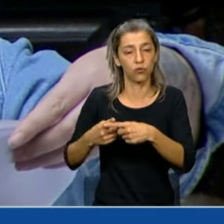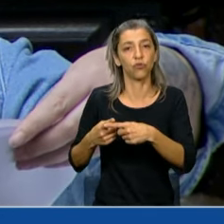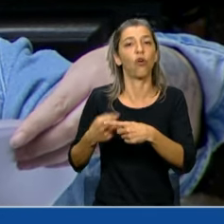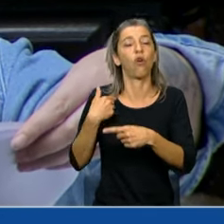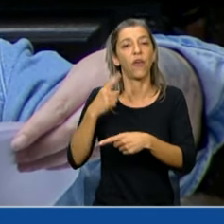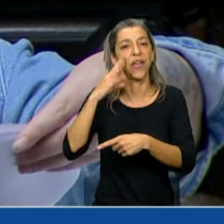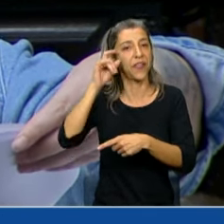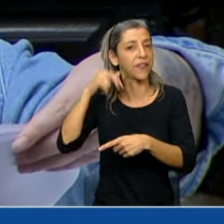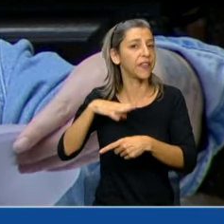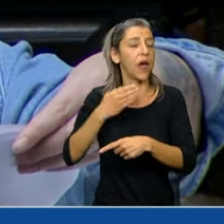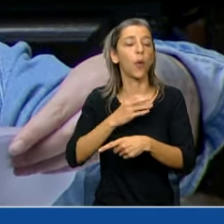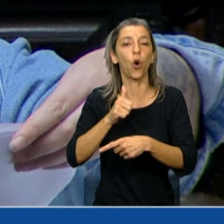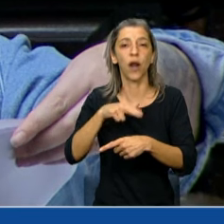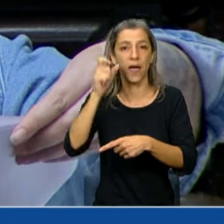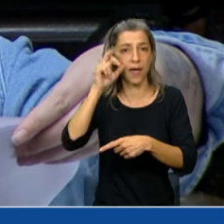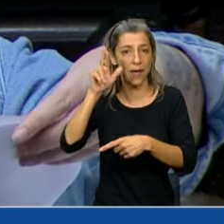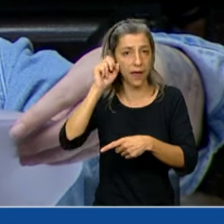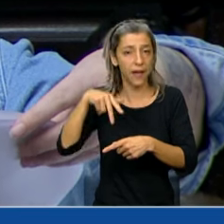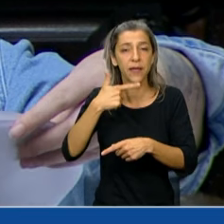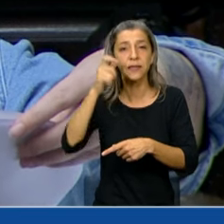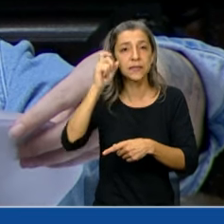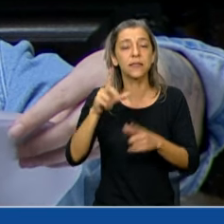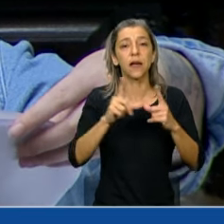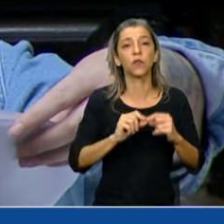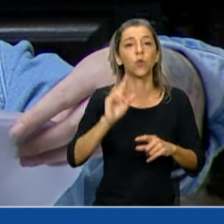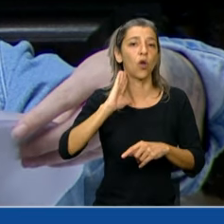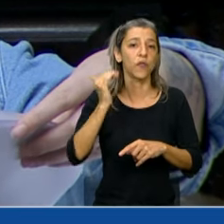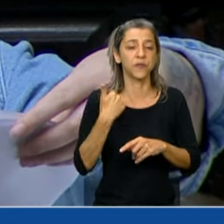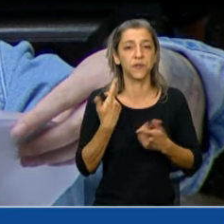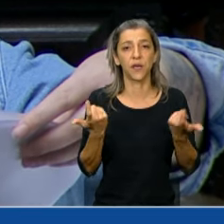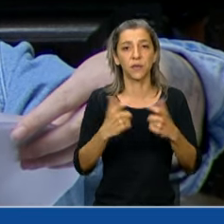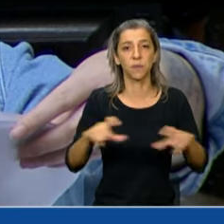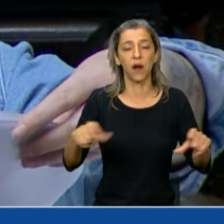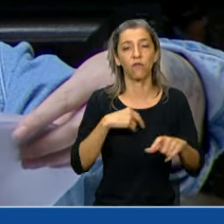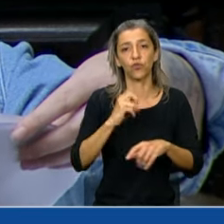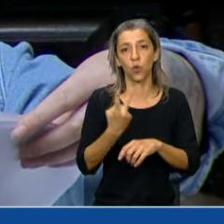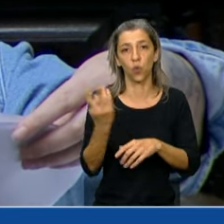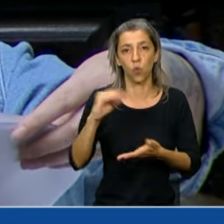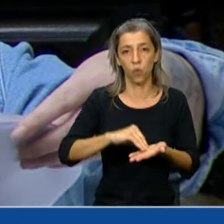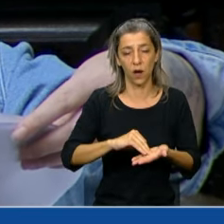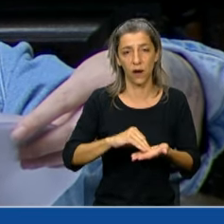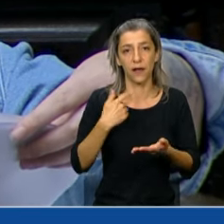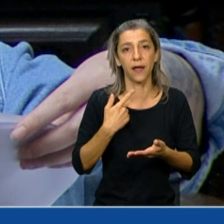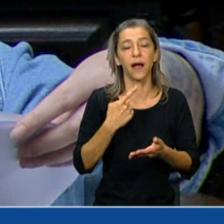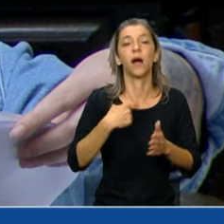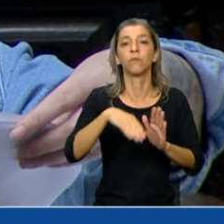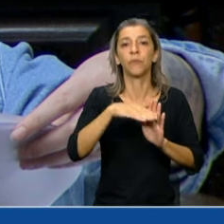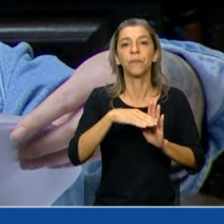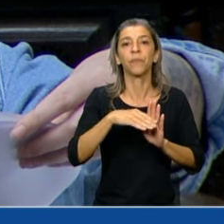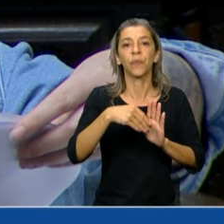serían el artículo 16 del dictamen se modifica agregando un segundo párrafo la autoridad de aplicación determinará